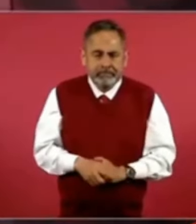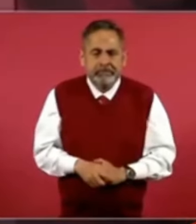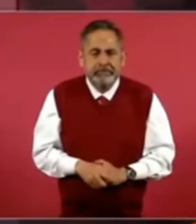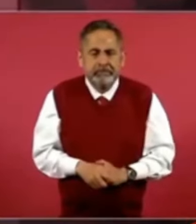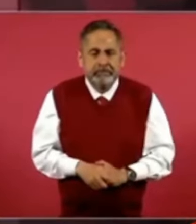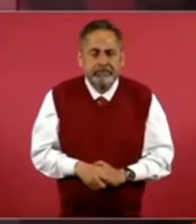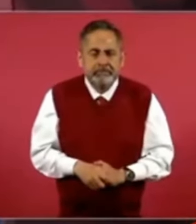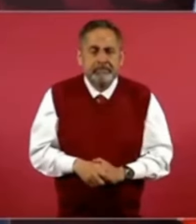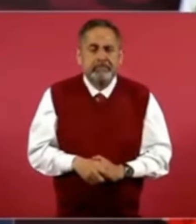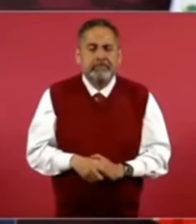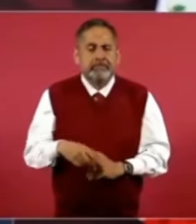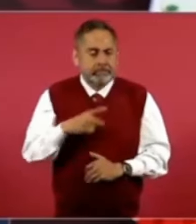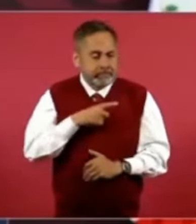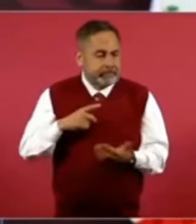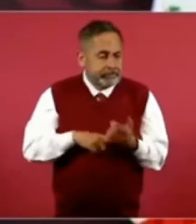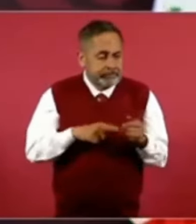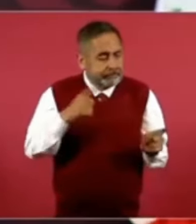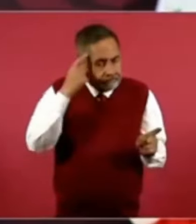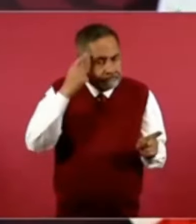tomar en cuenta